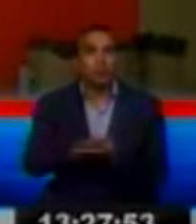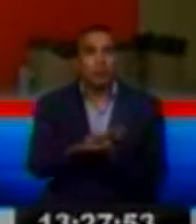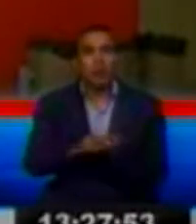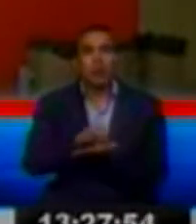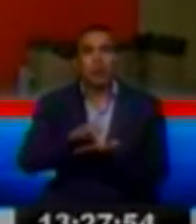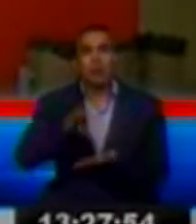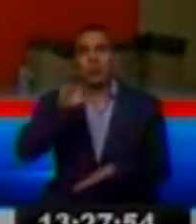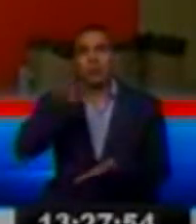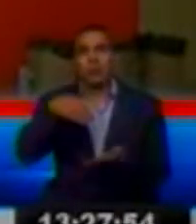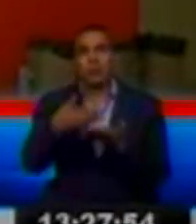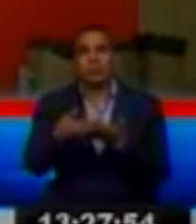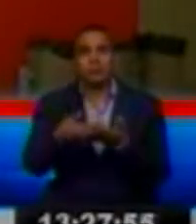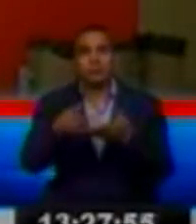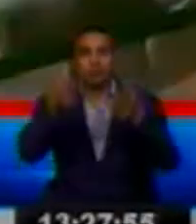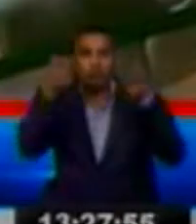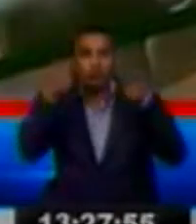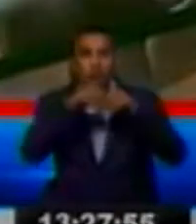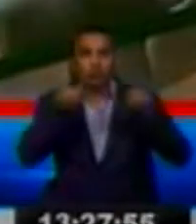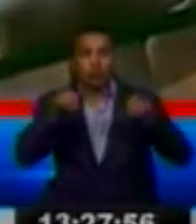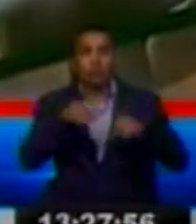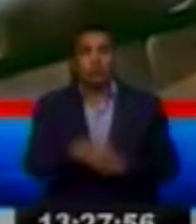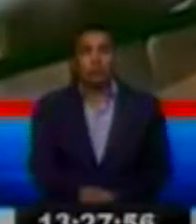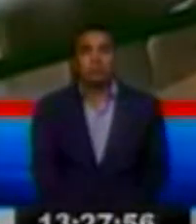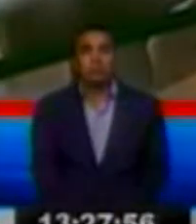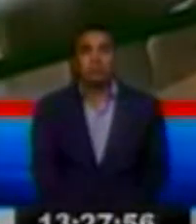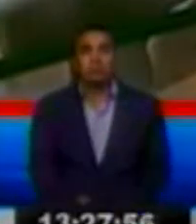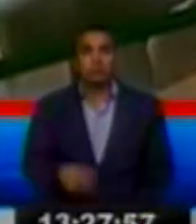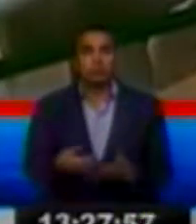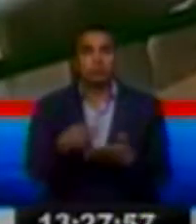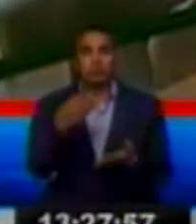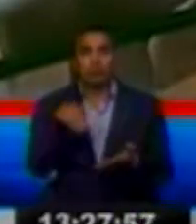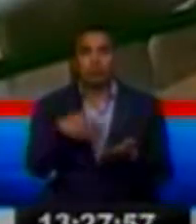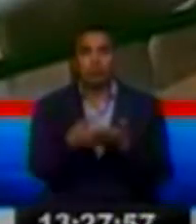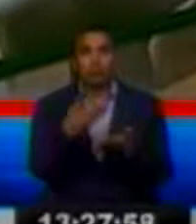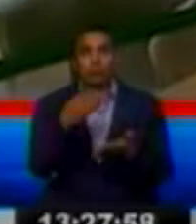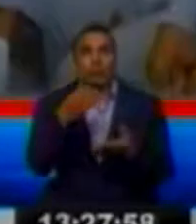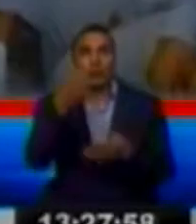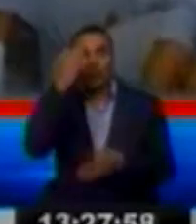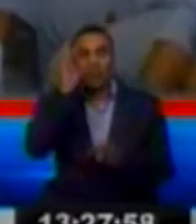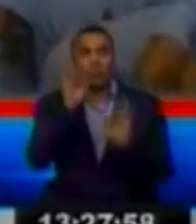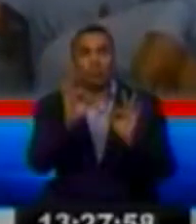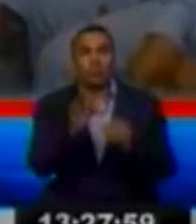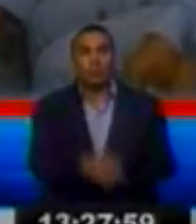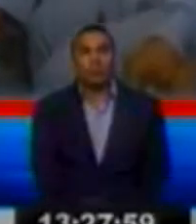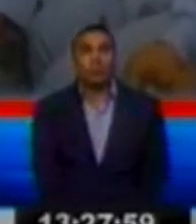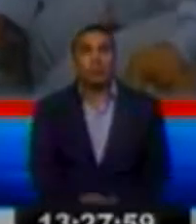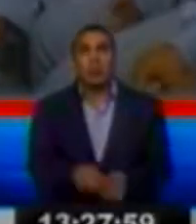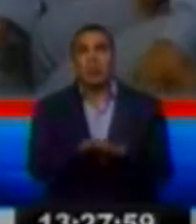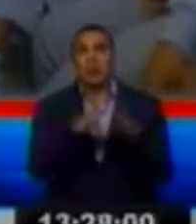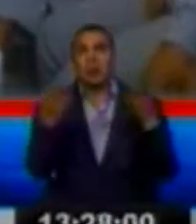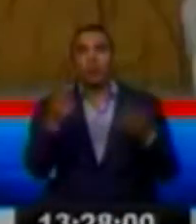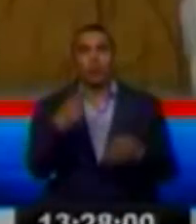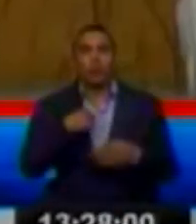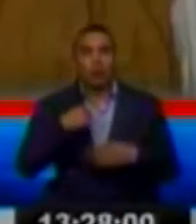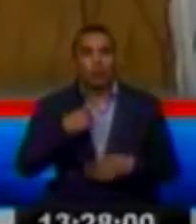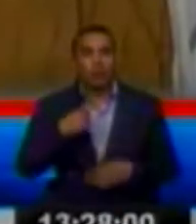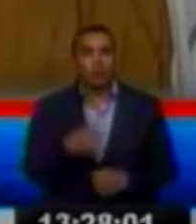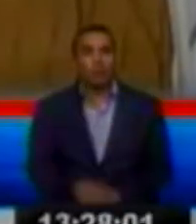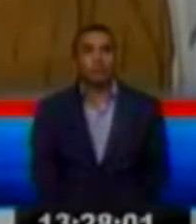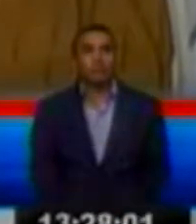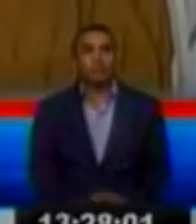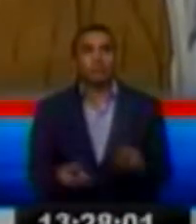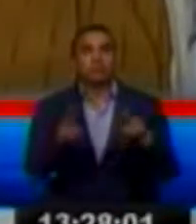básica y bachillerato. Se prevé otorgar todos los implementos educativos, libros, uniformes y